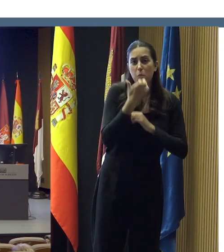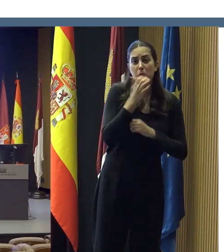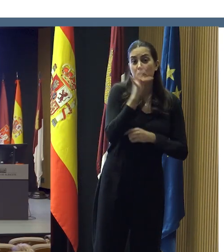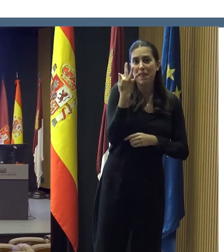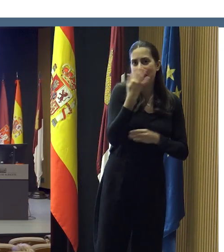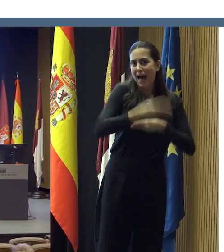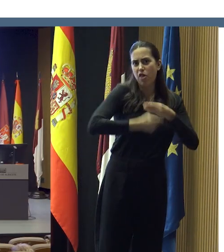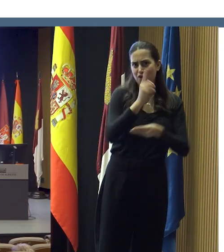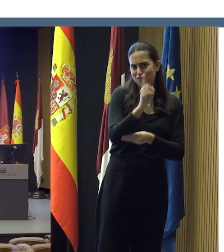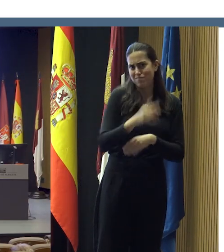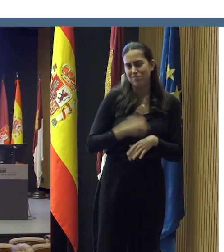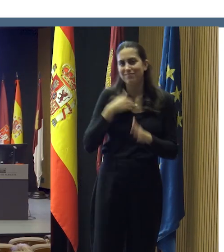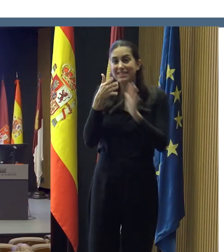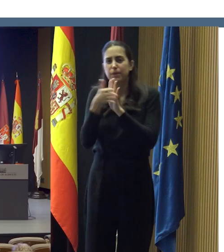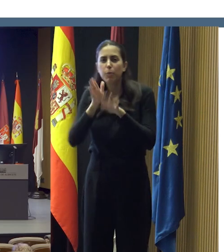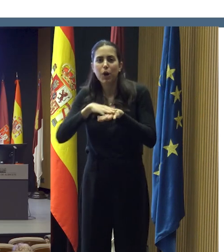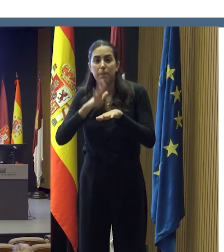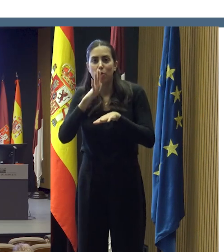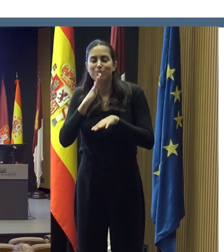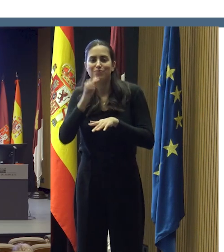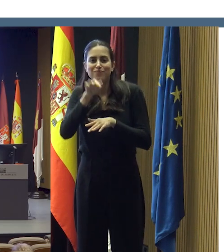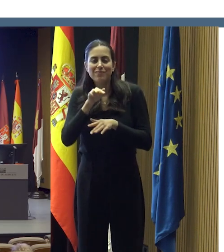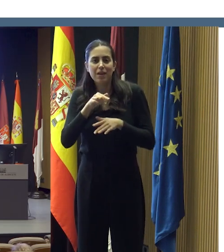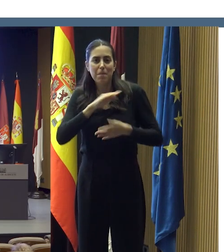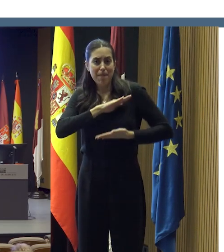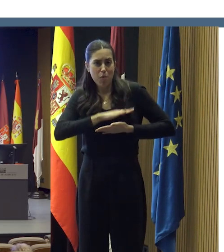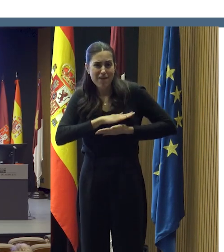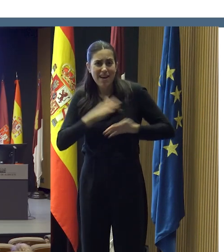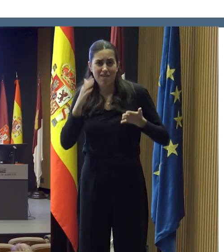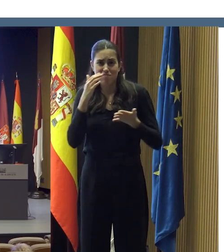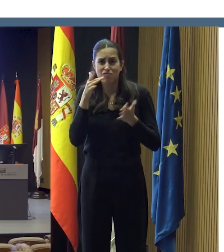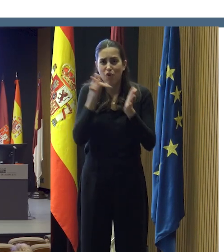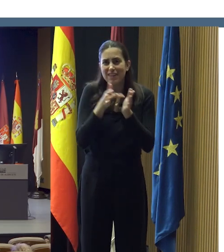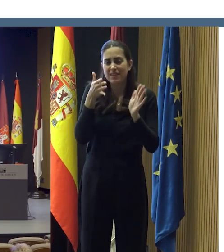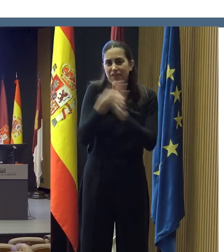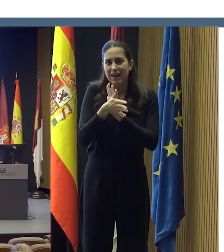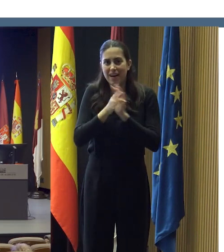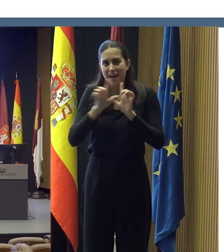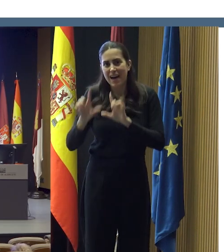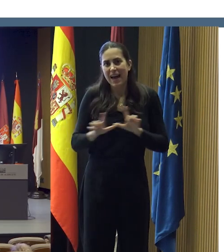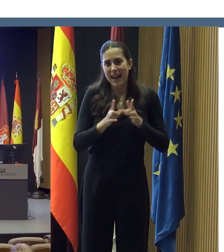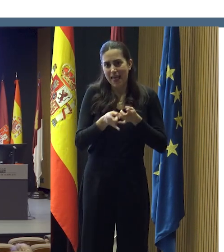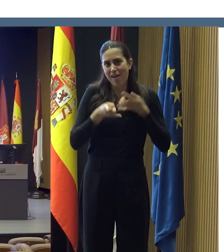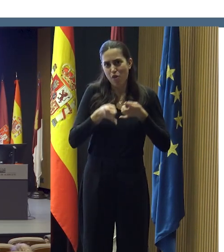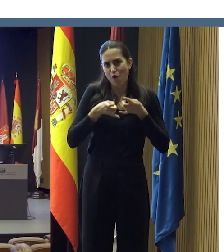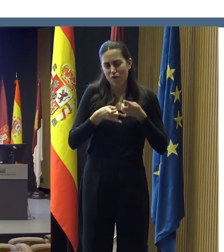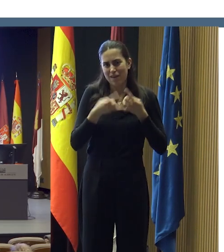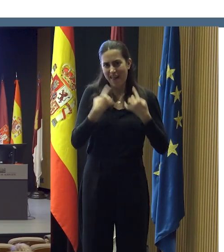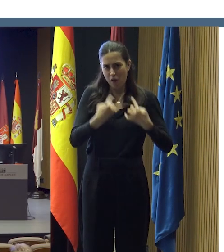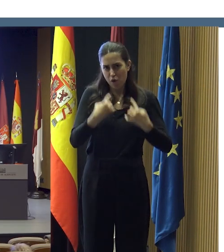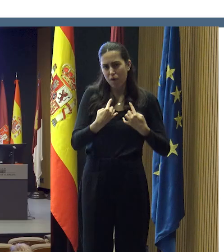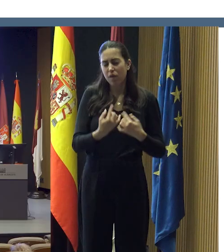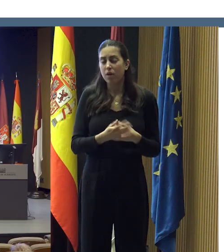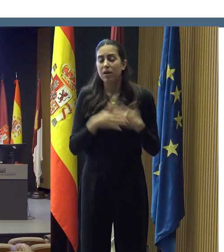te haces una mamografía, estás radiando la mama. Y todos sabemos cuando te hacen radiografías, siempre se ha dicho, ¿no?, que una radiografía